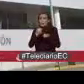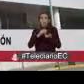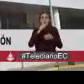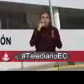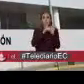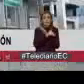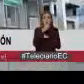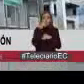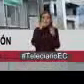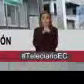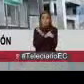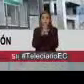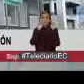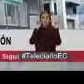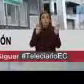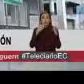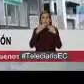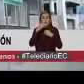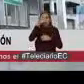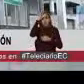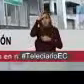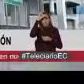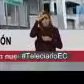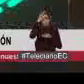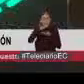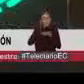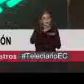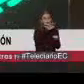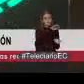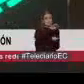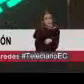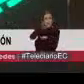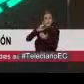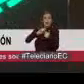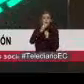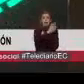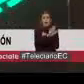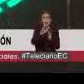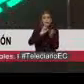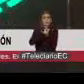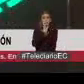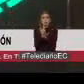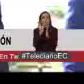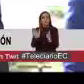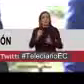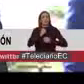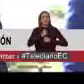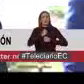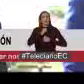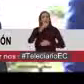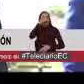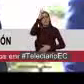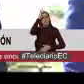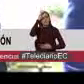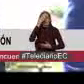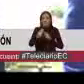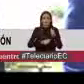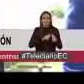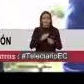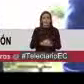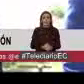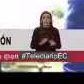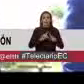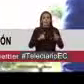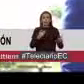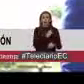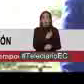denuncias relacionadas al supuesto reparto en hospitales a cambio de votos en la Asamblea. El secretario general de gabinete negó que exista esa actitud en